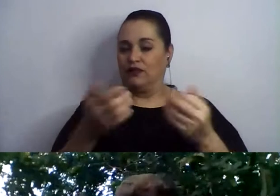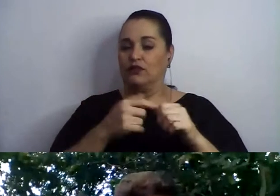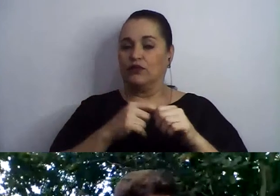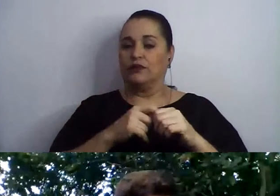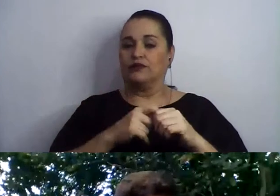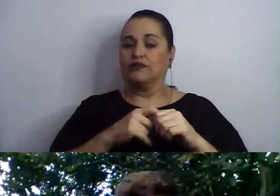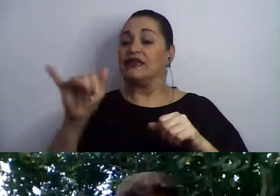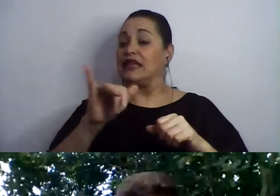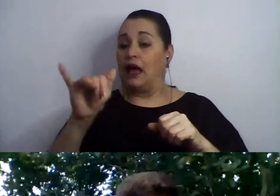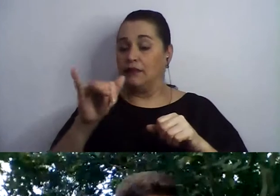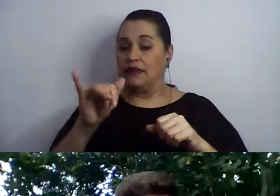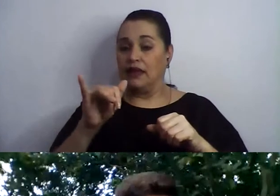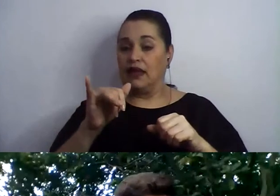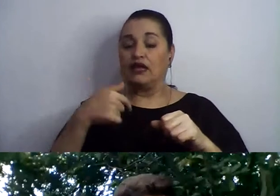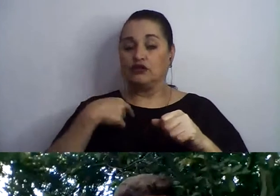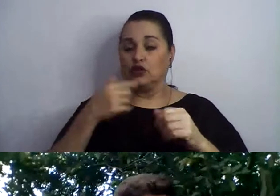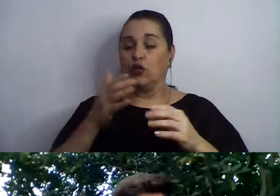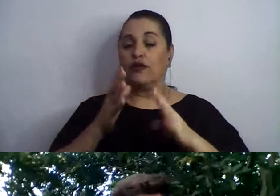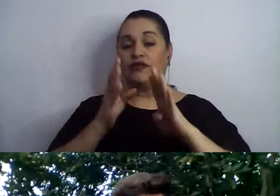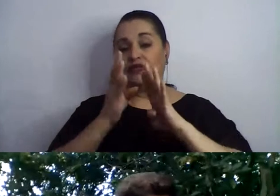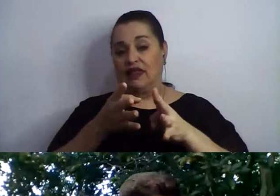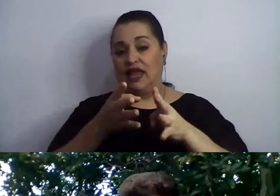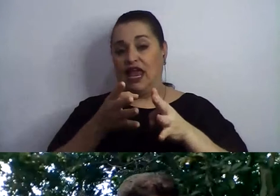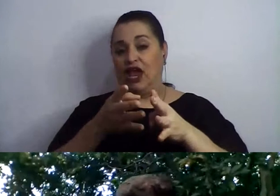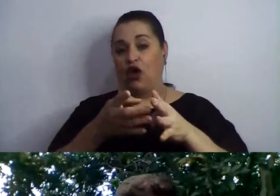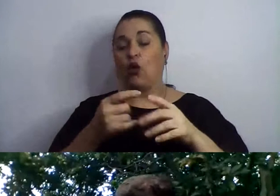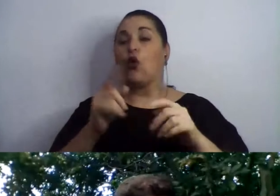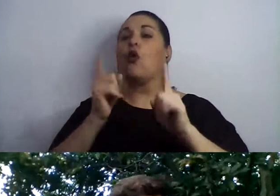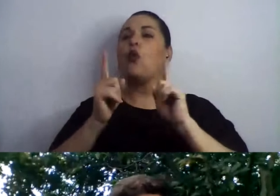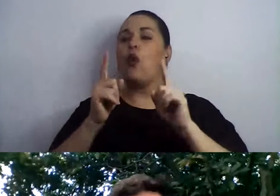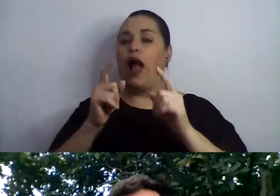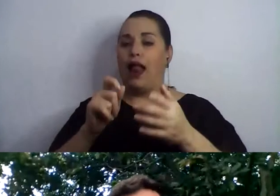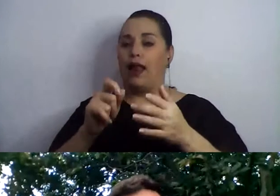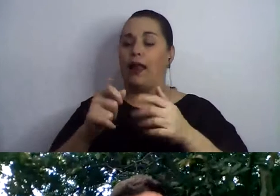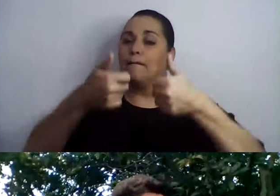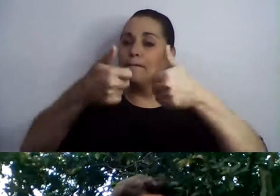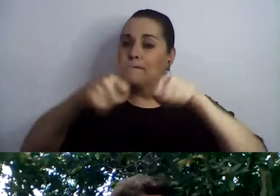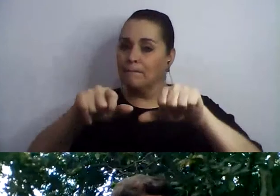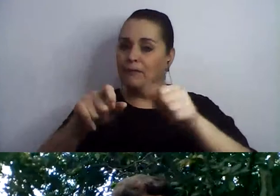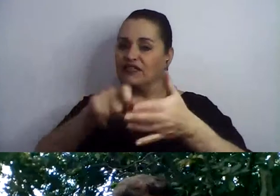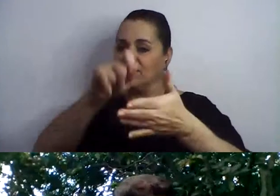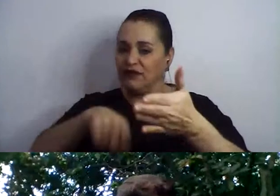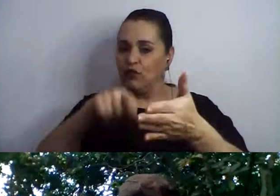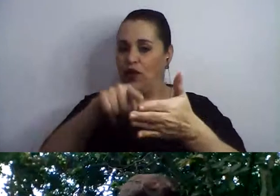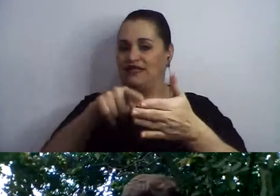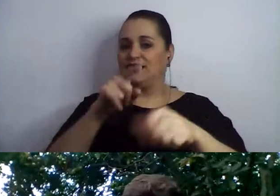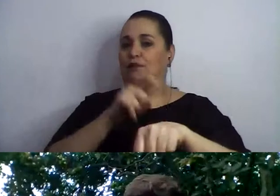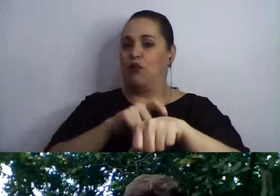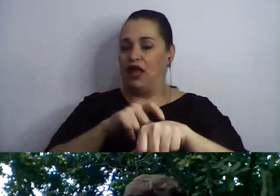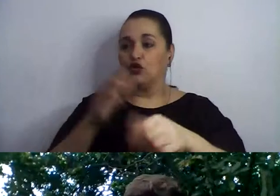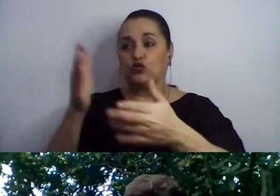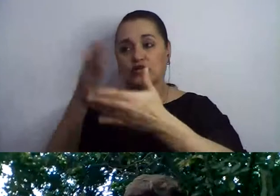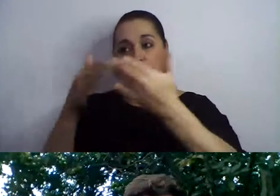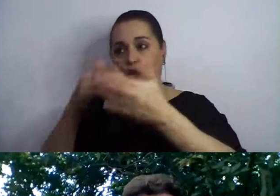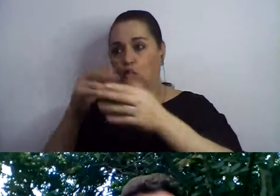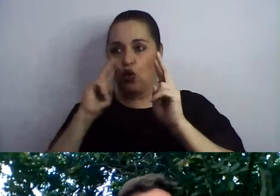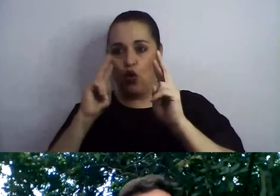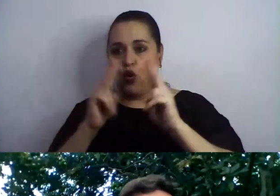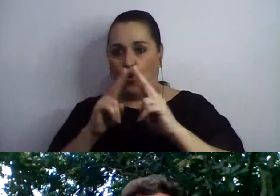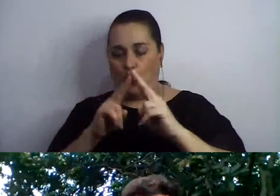también acá dejo el cual fue el pacto que se firmó en su momento por si es de interés y si algunos no lo conocen